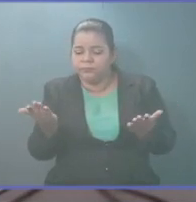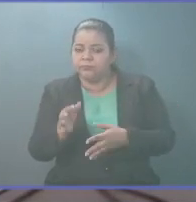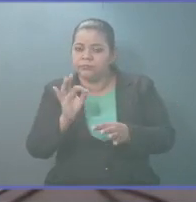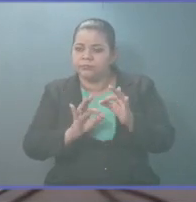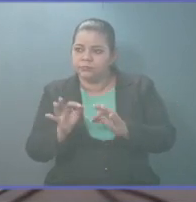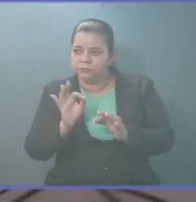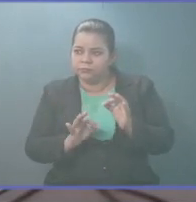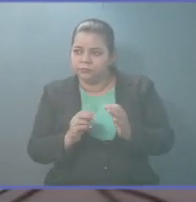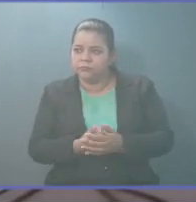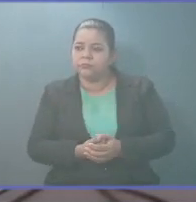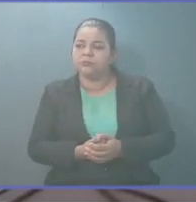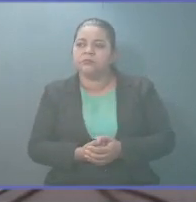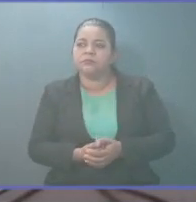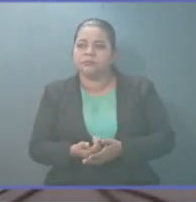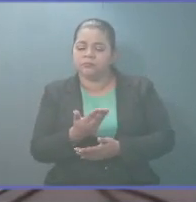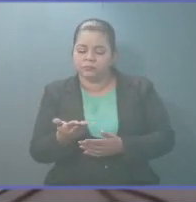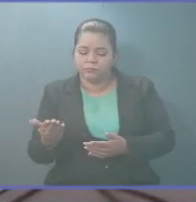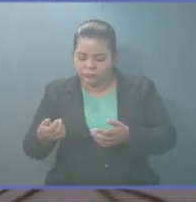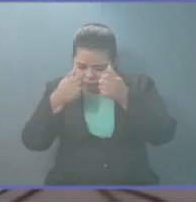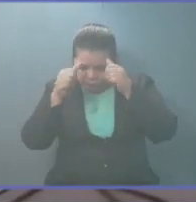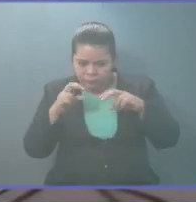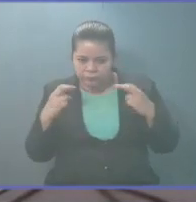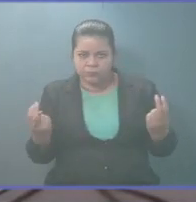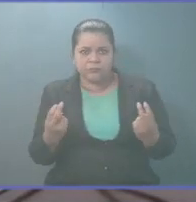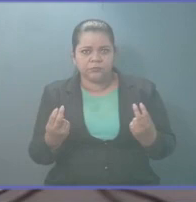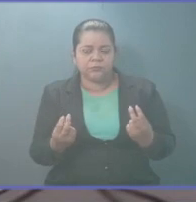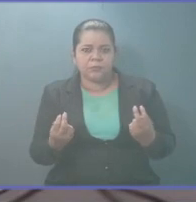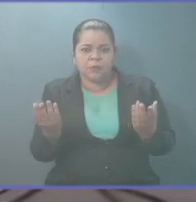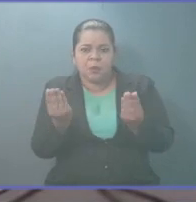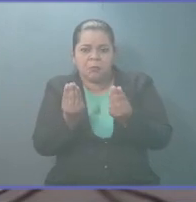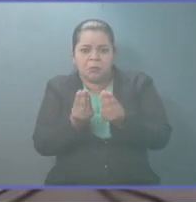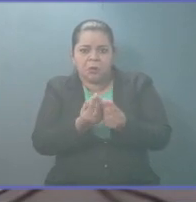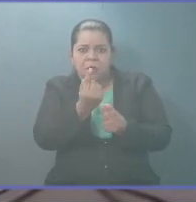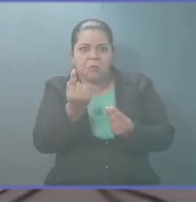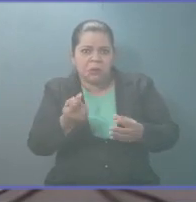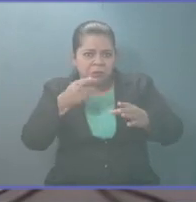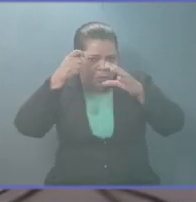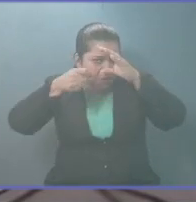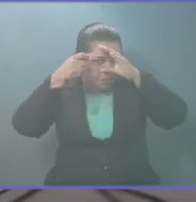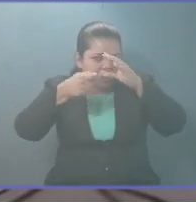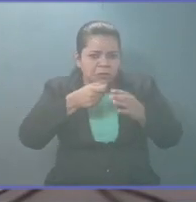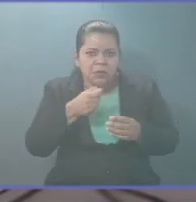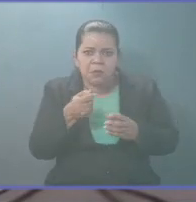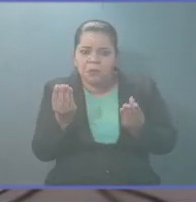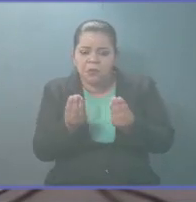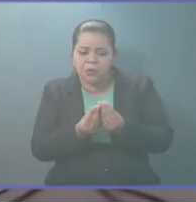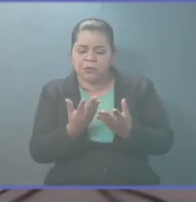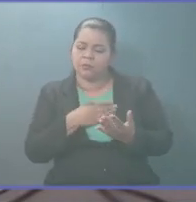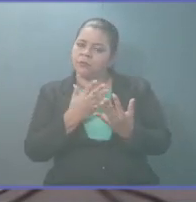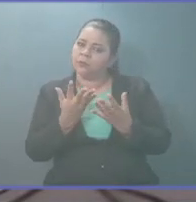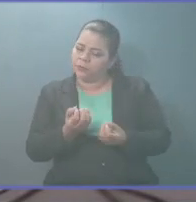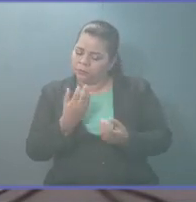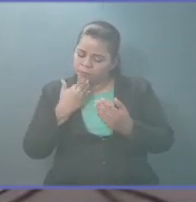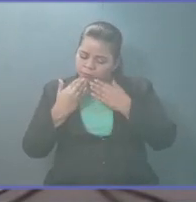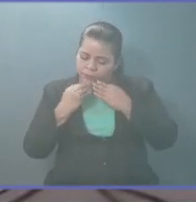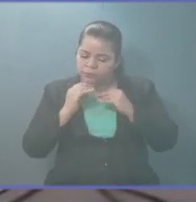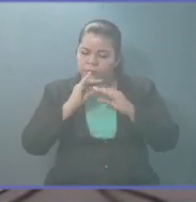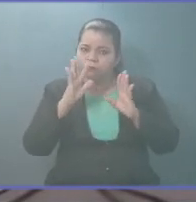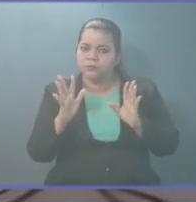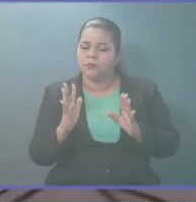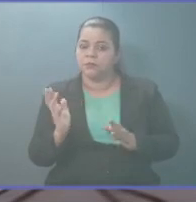días después de publicado en el Diario Oficial la entrada en vigencia de esta ley. Si se recuerdan, colegas, hemos dejado una